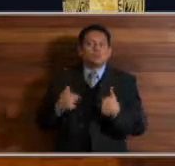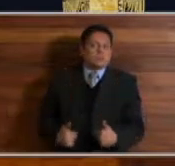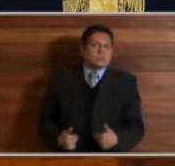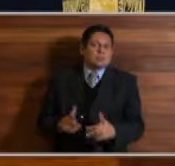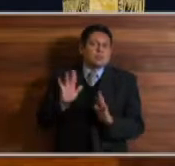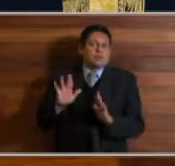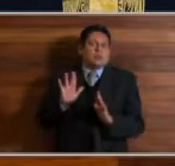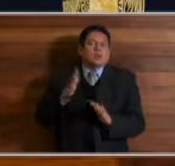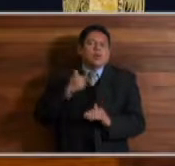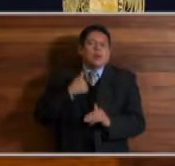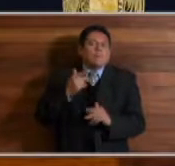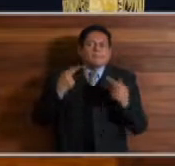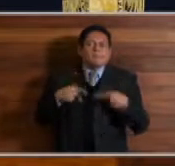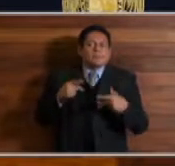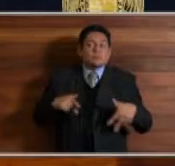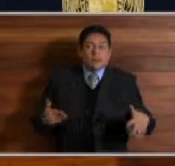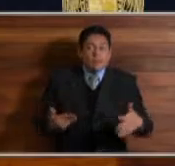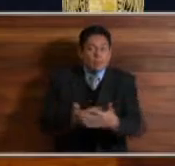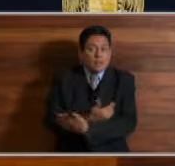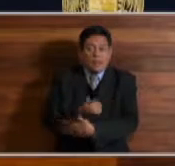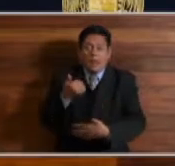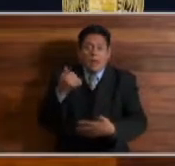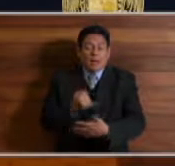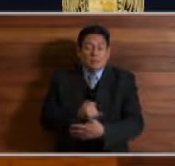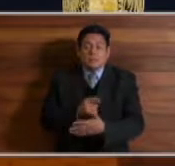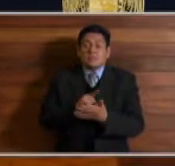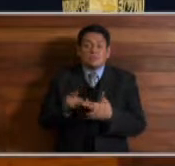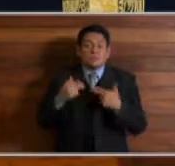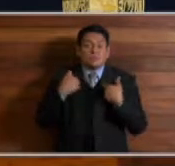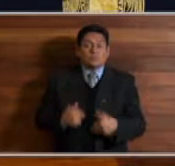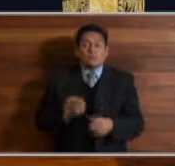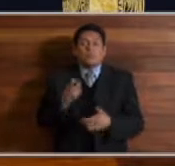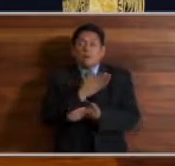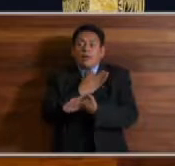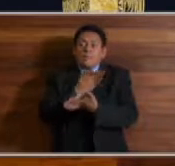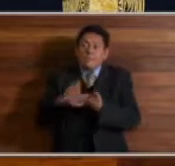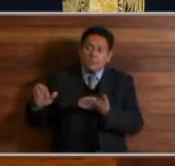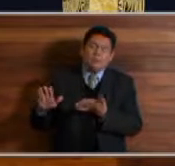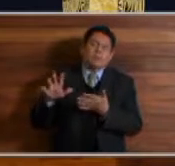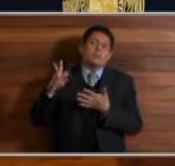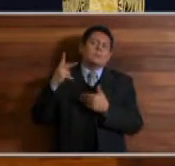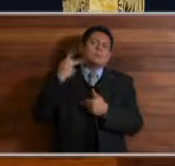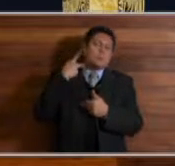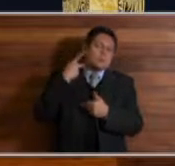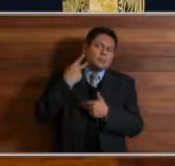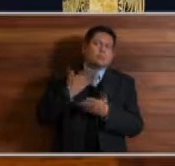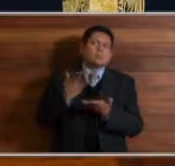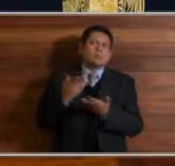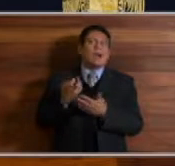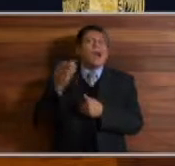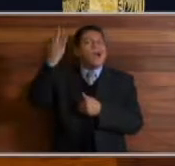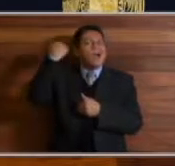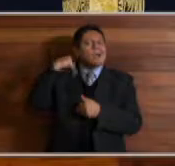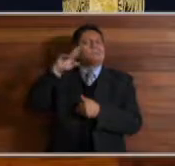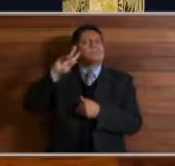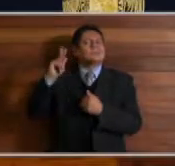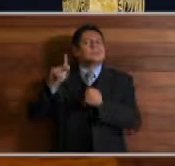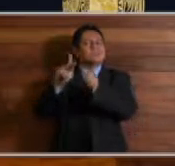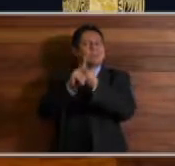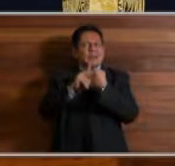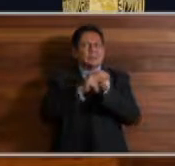en la ruptura con el sistema, con los sistemas políticos anteriores, especialmente